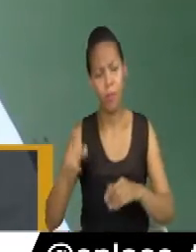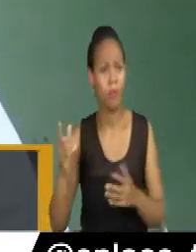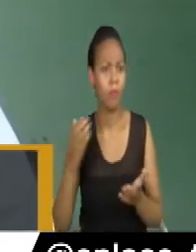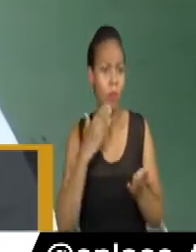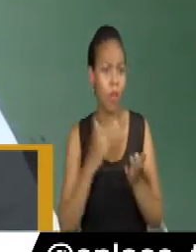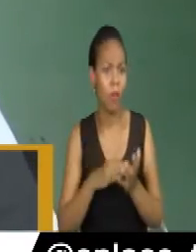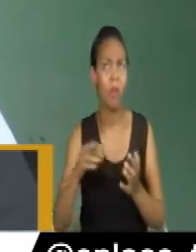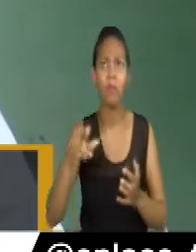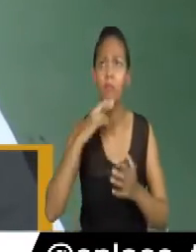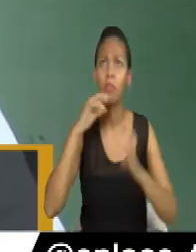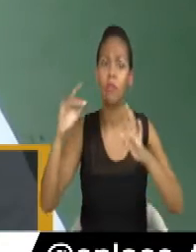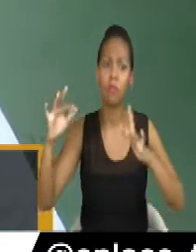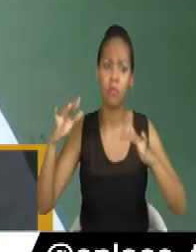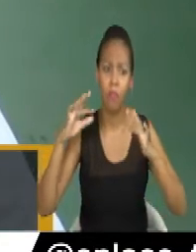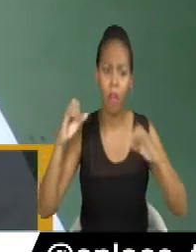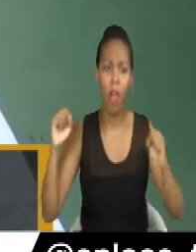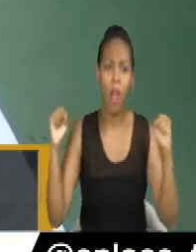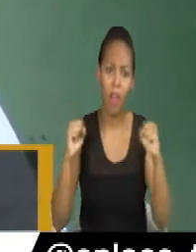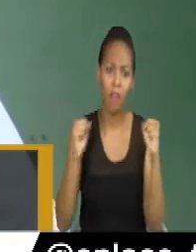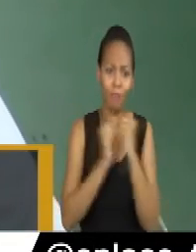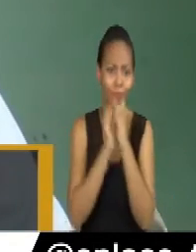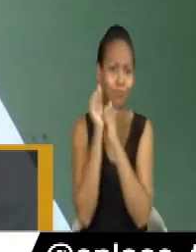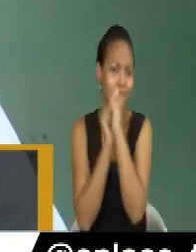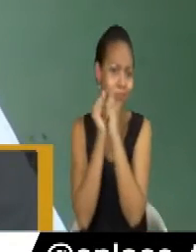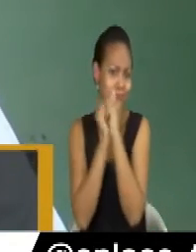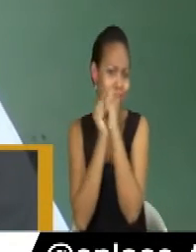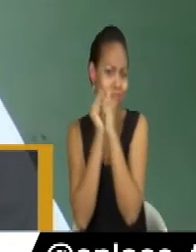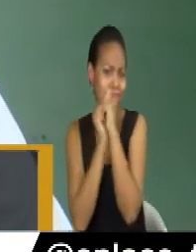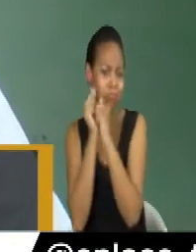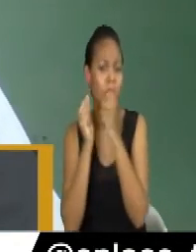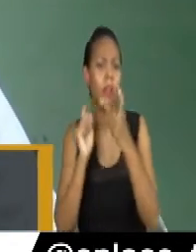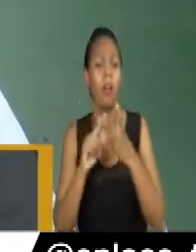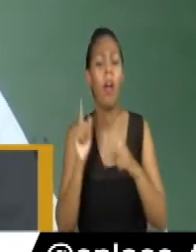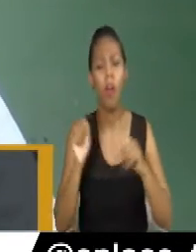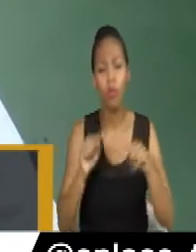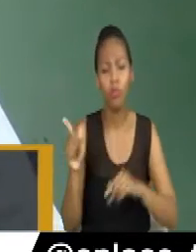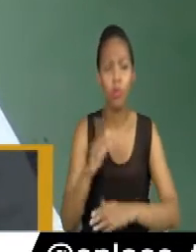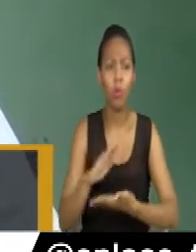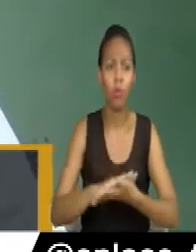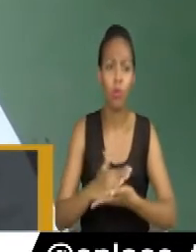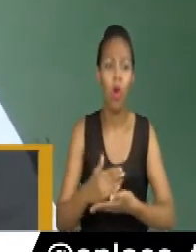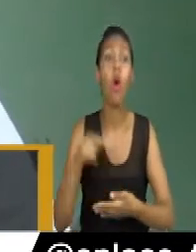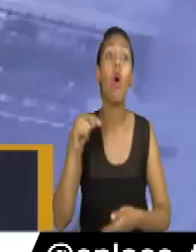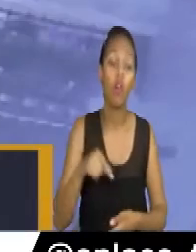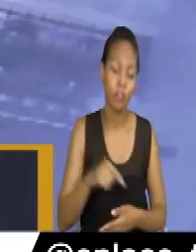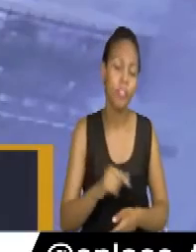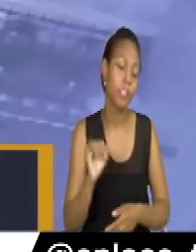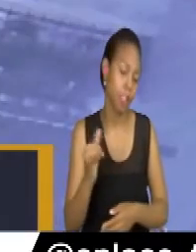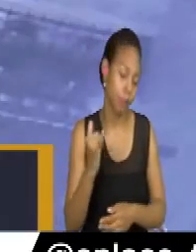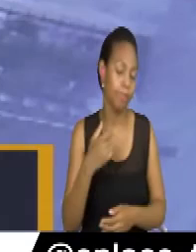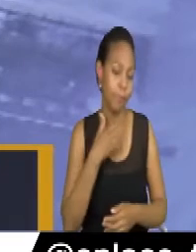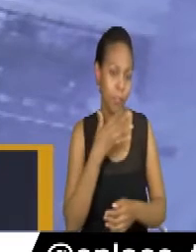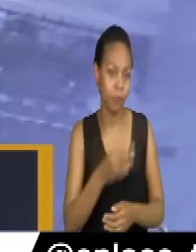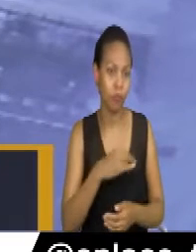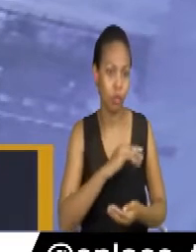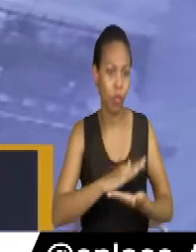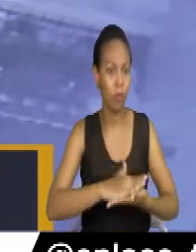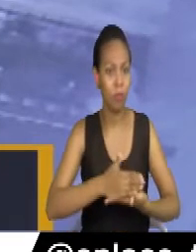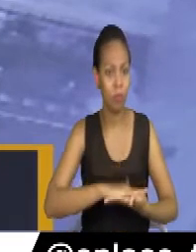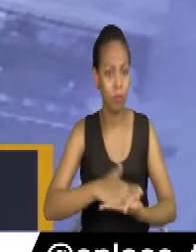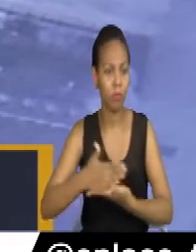los motores de los aires acondicionados, algunas máquinas de computación, y en el día de hoy sí se llevaron 6 portátiles que son de las uso de